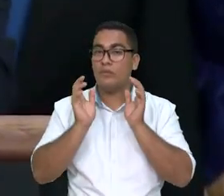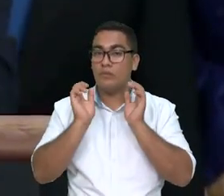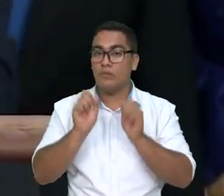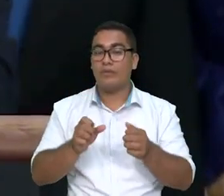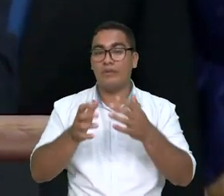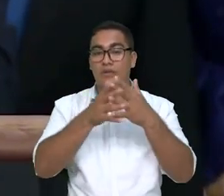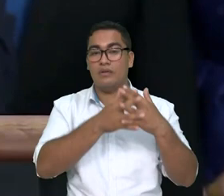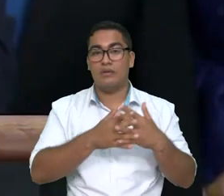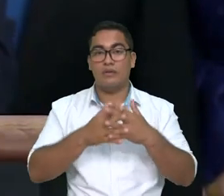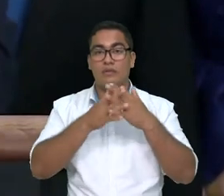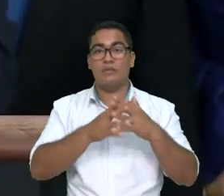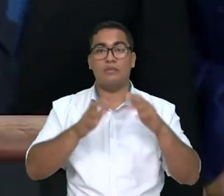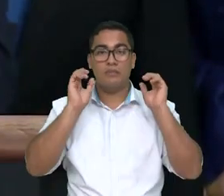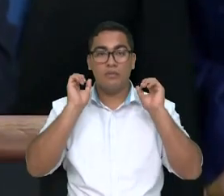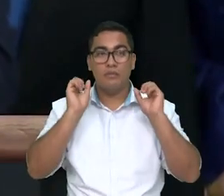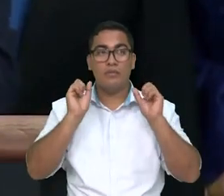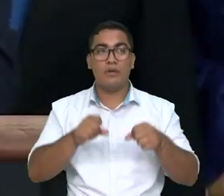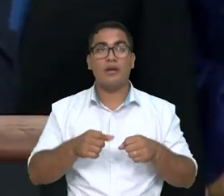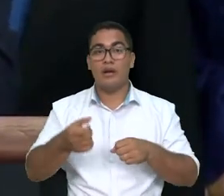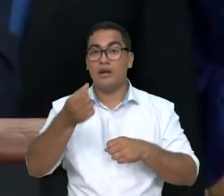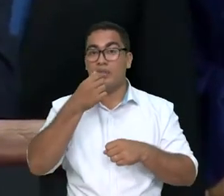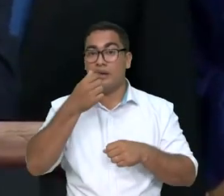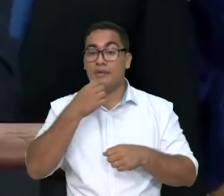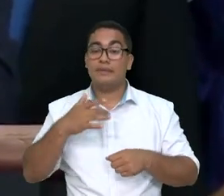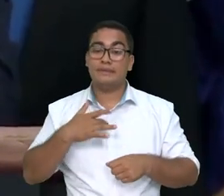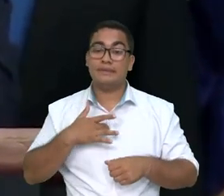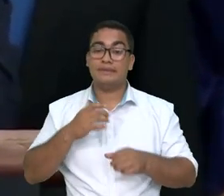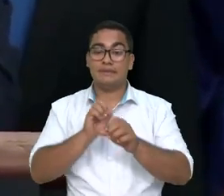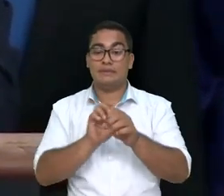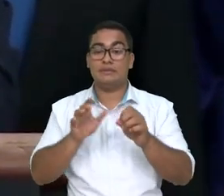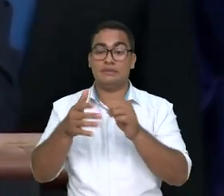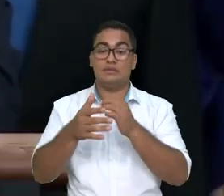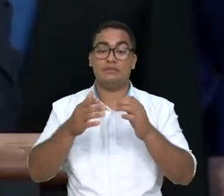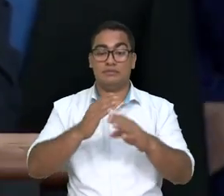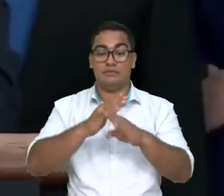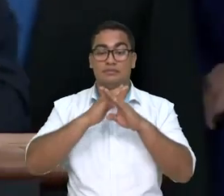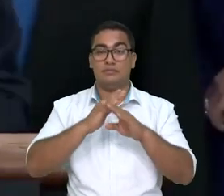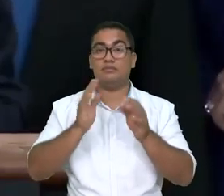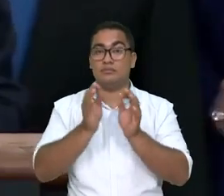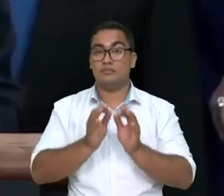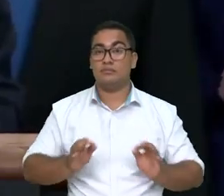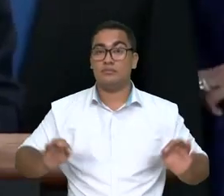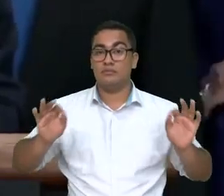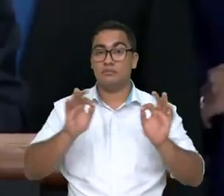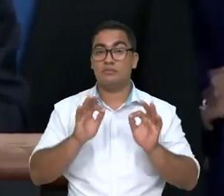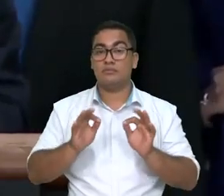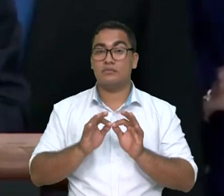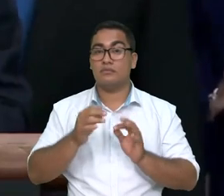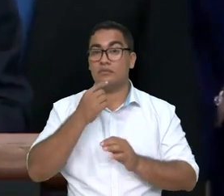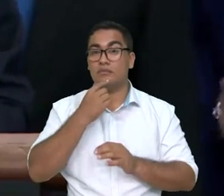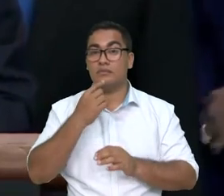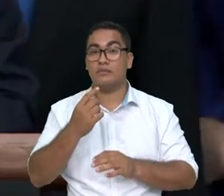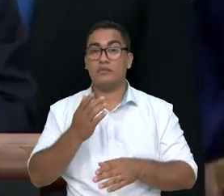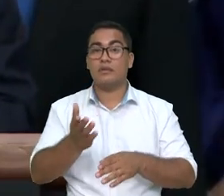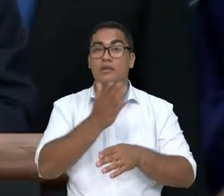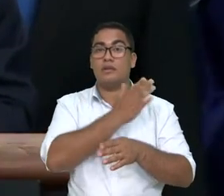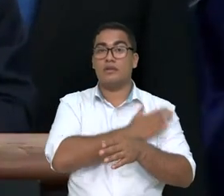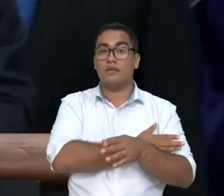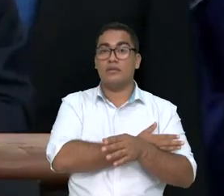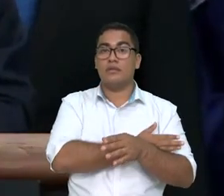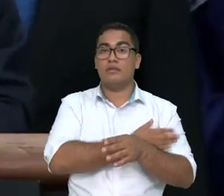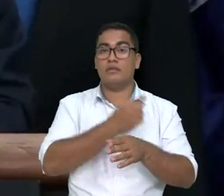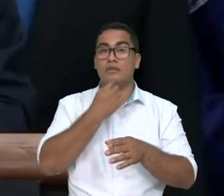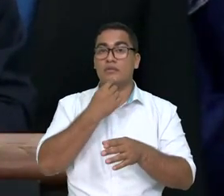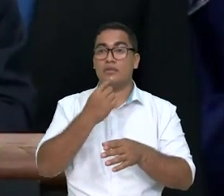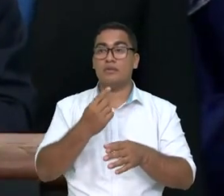a producir suministros médicos esenciales para combatir el coronavirus. También anunció la suspensión de los embargos hipotecarios y los desalojos